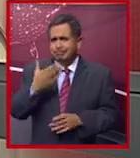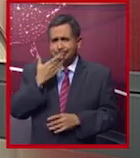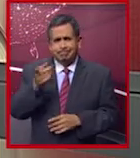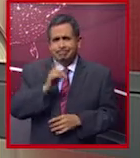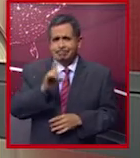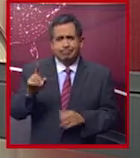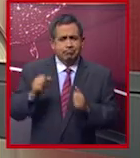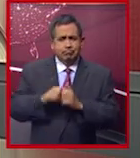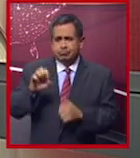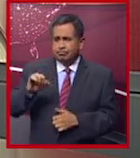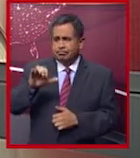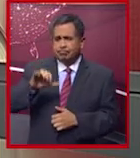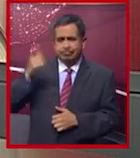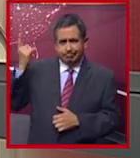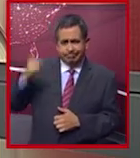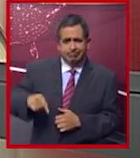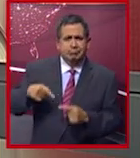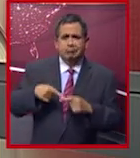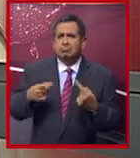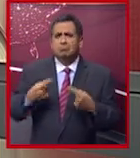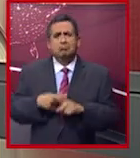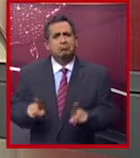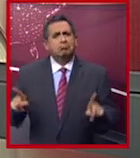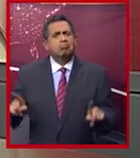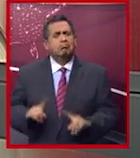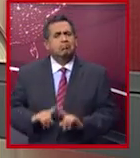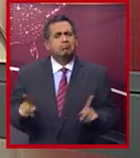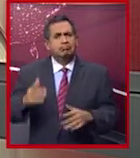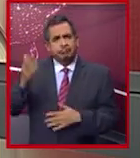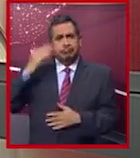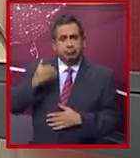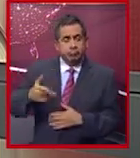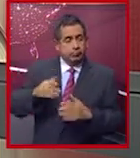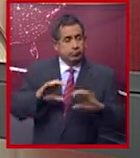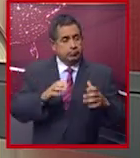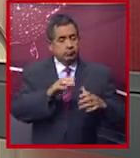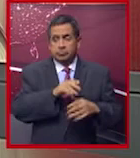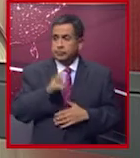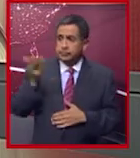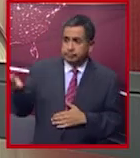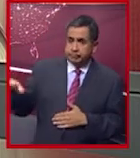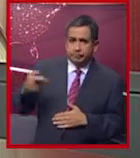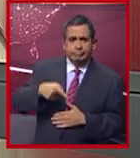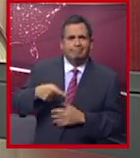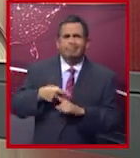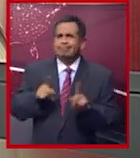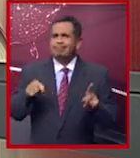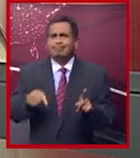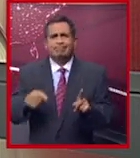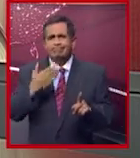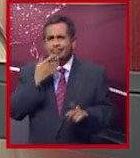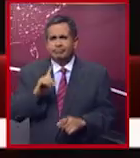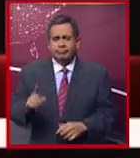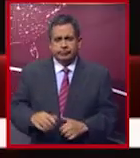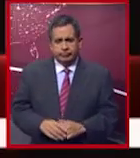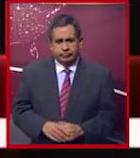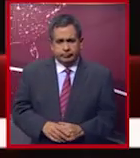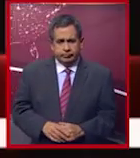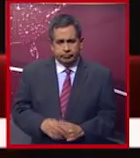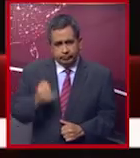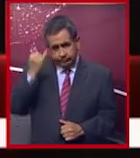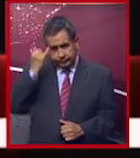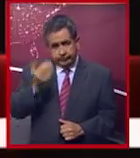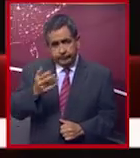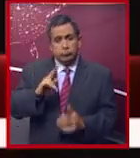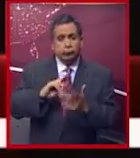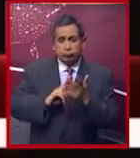el máximo Tribunal de Justicia del país, quien atendió un amparo promovido por la sociedad civil. Por eso estamos planteando